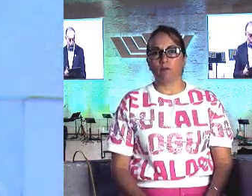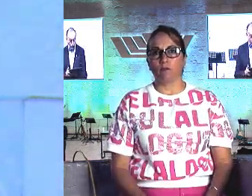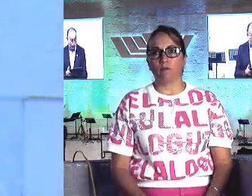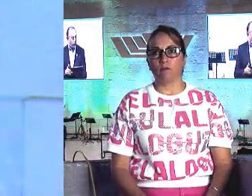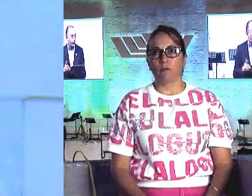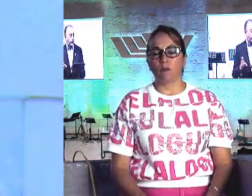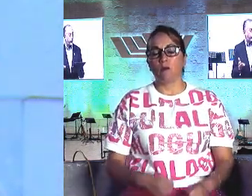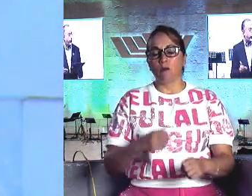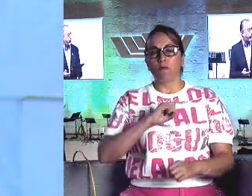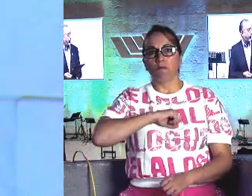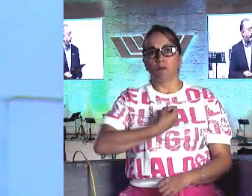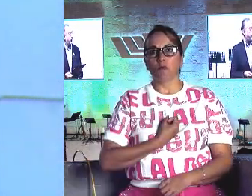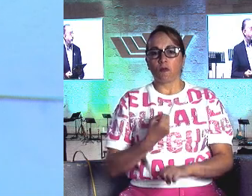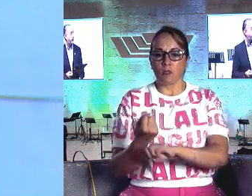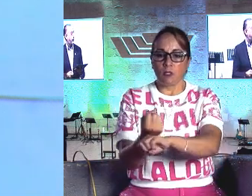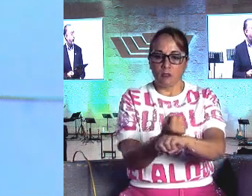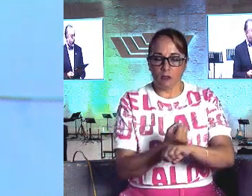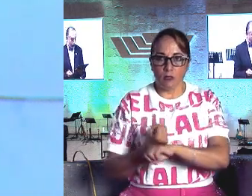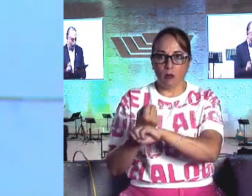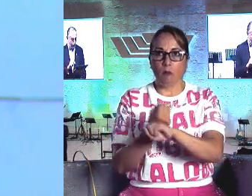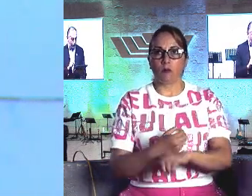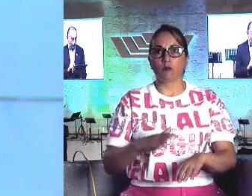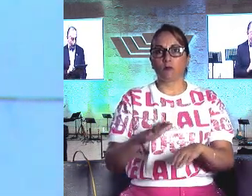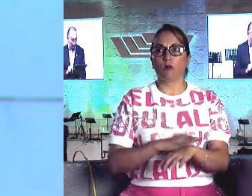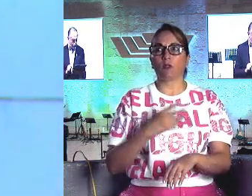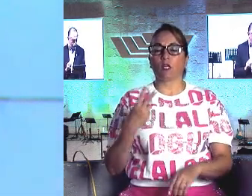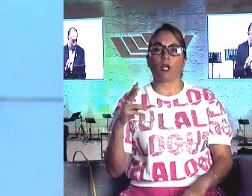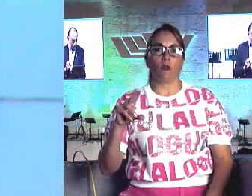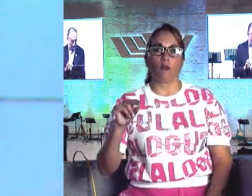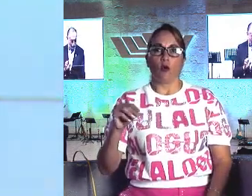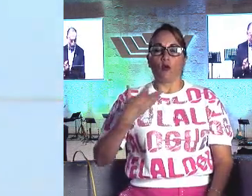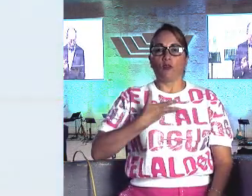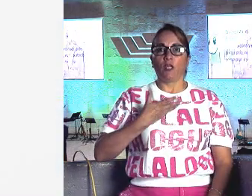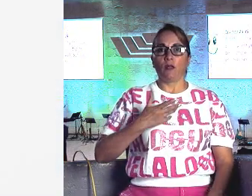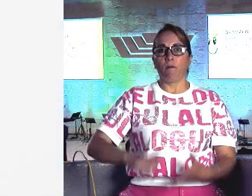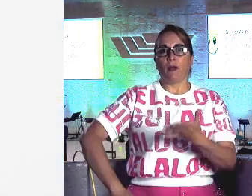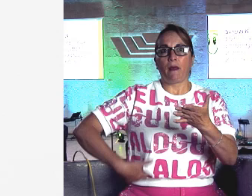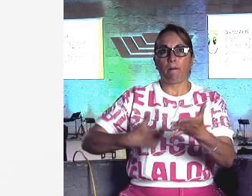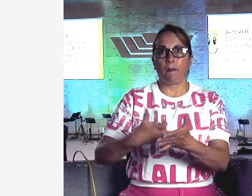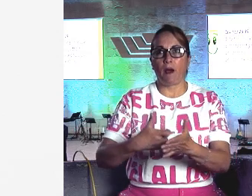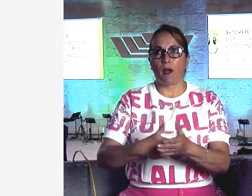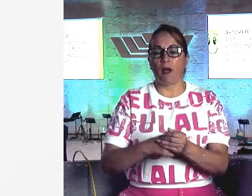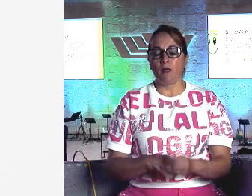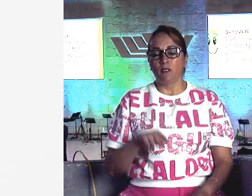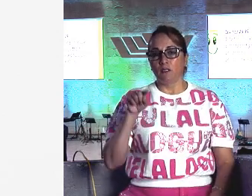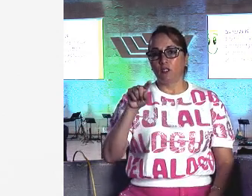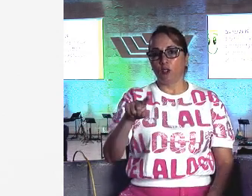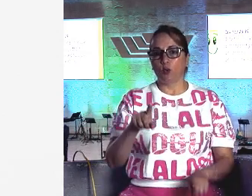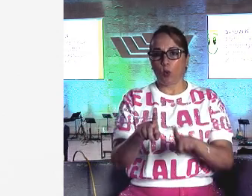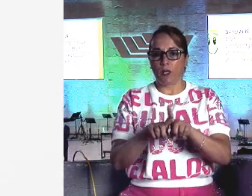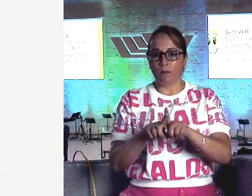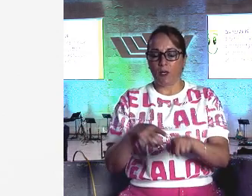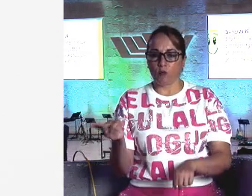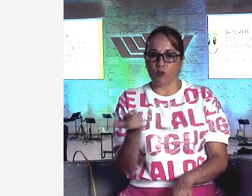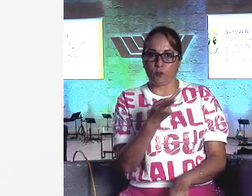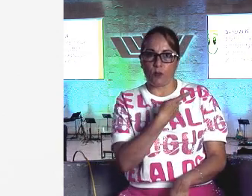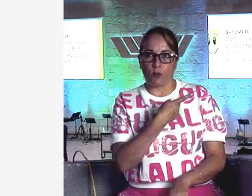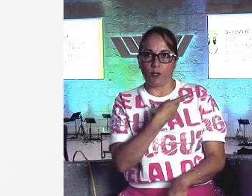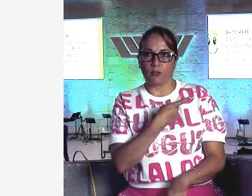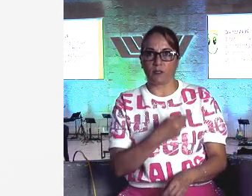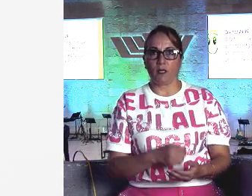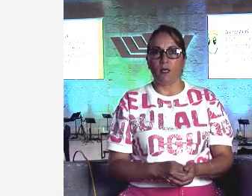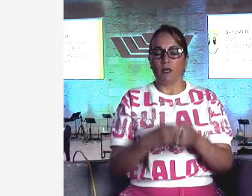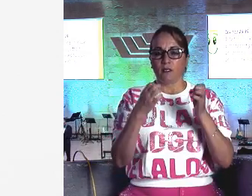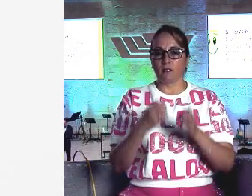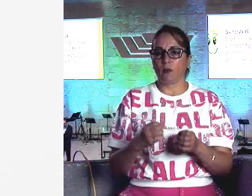esclavos porque no tienen para pagar. En Levítico 25:39 dice: si tu hermano empobrece y estando contigo